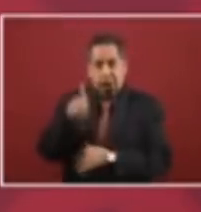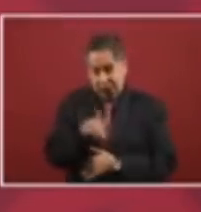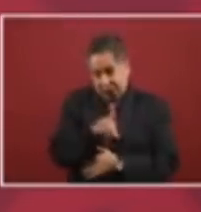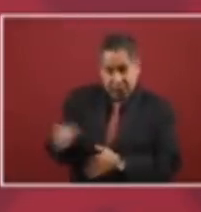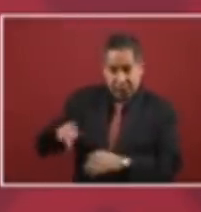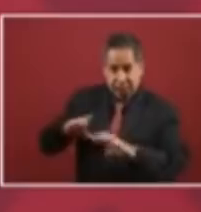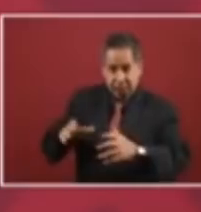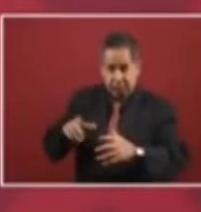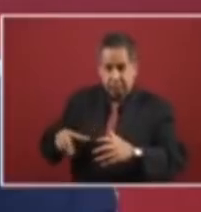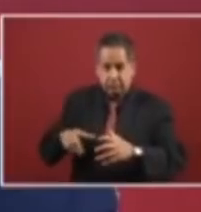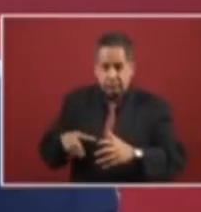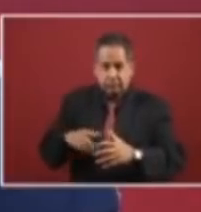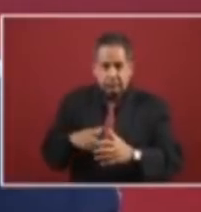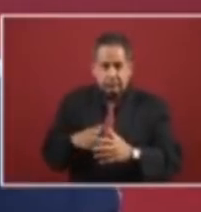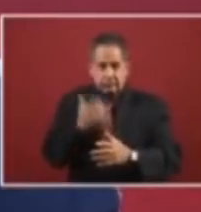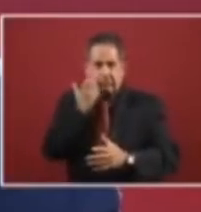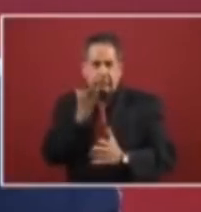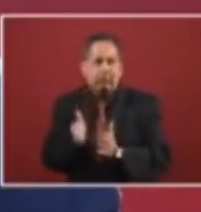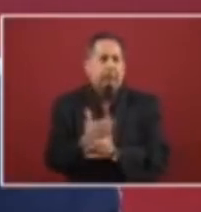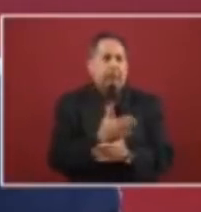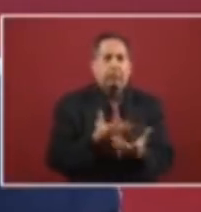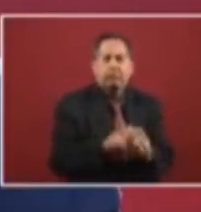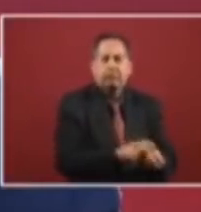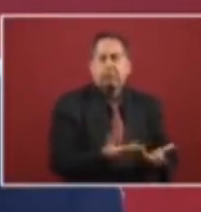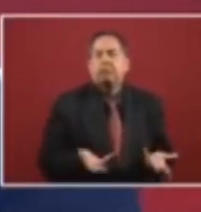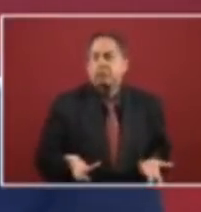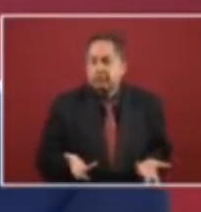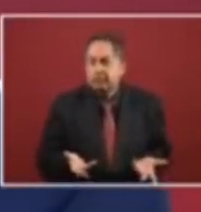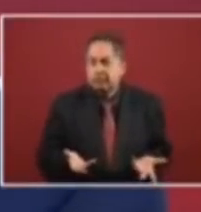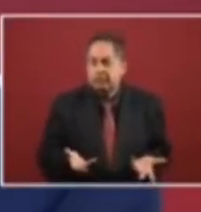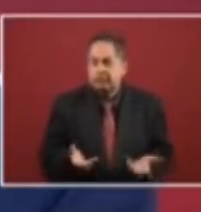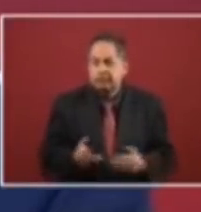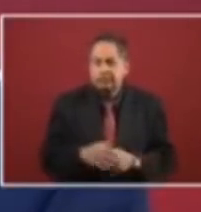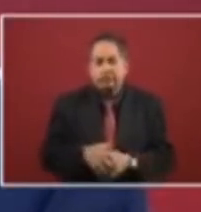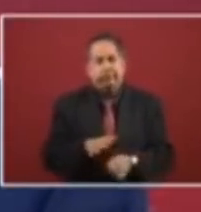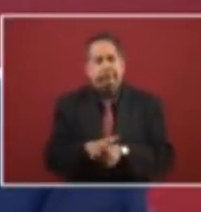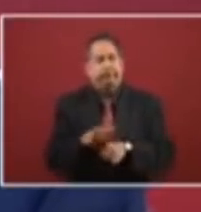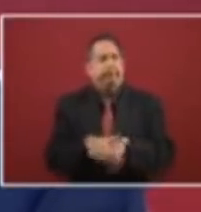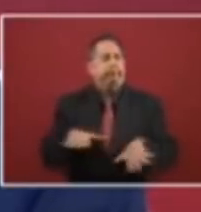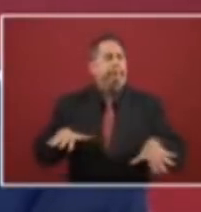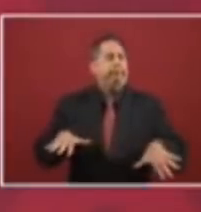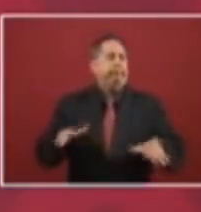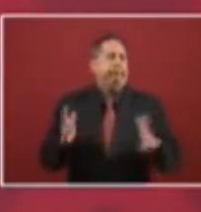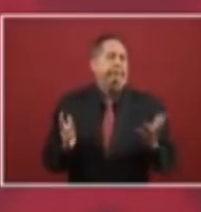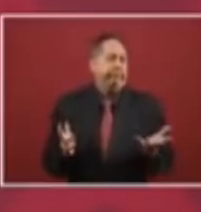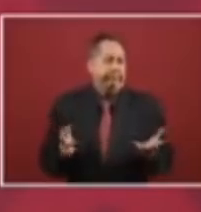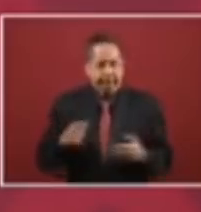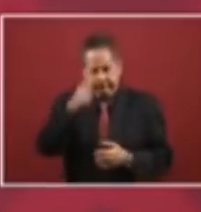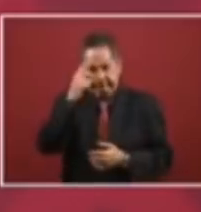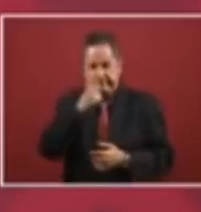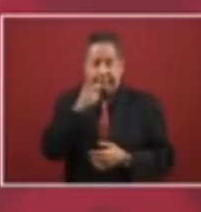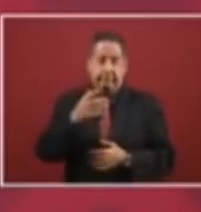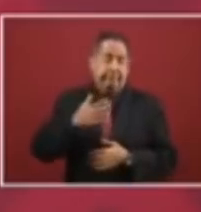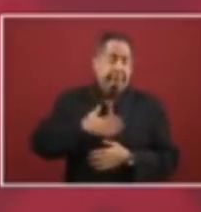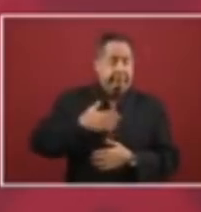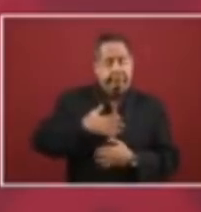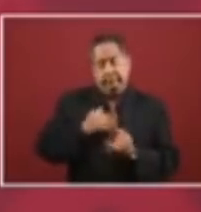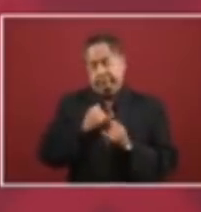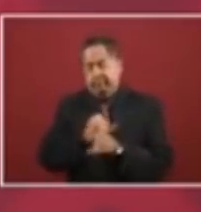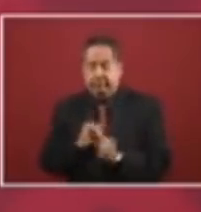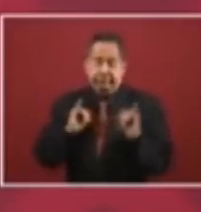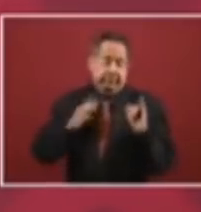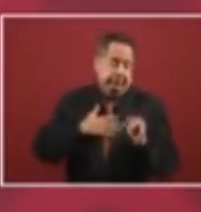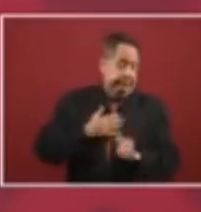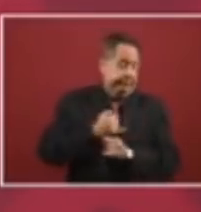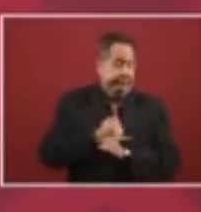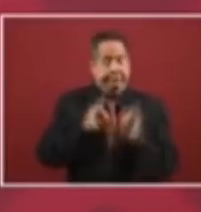tomaron partido. Y es que es muy cómodo decir, yo soy independiente